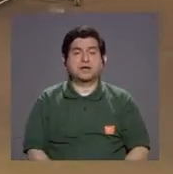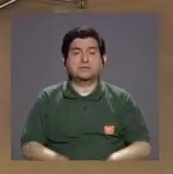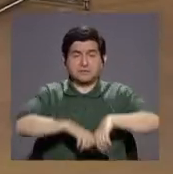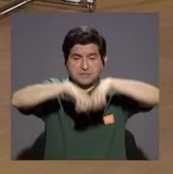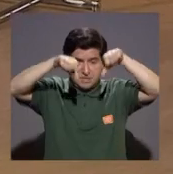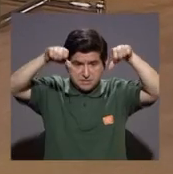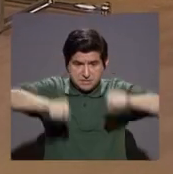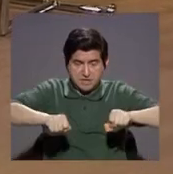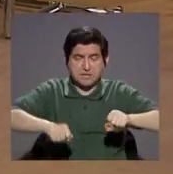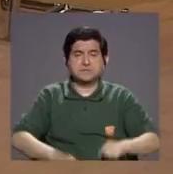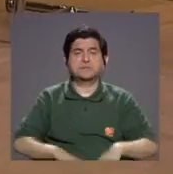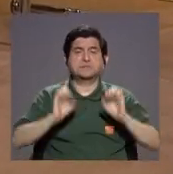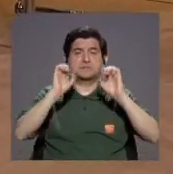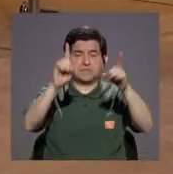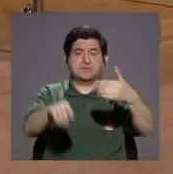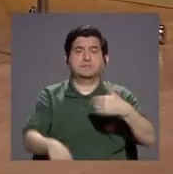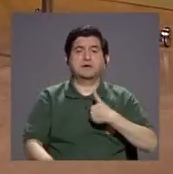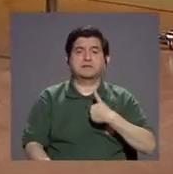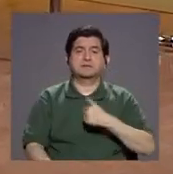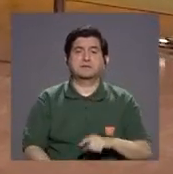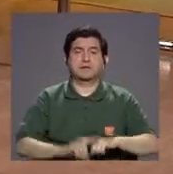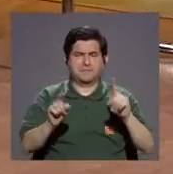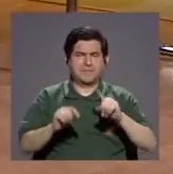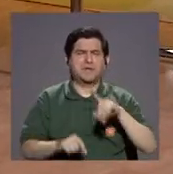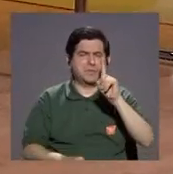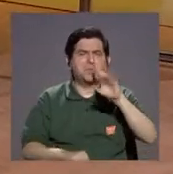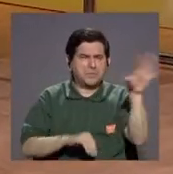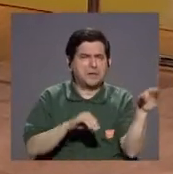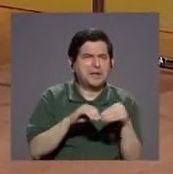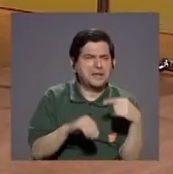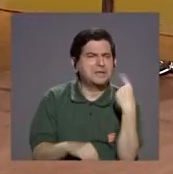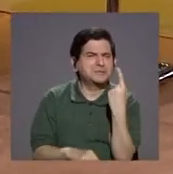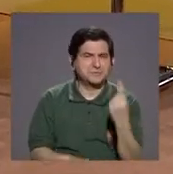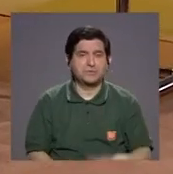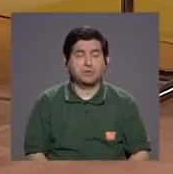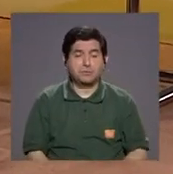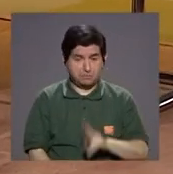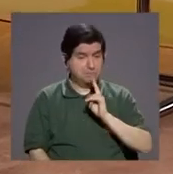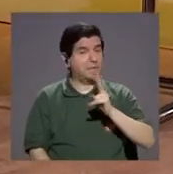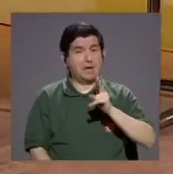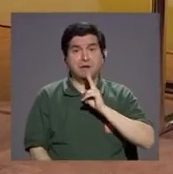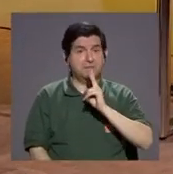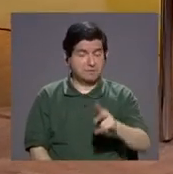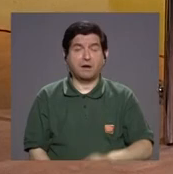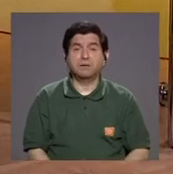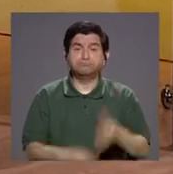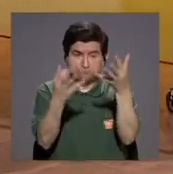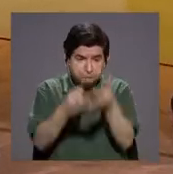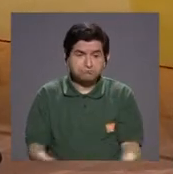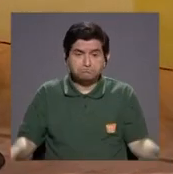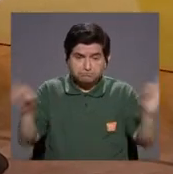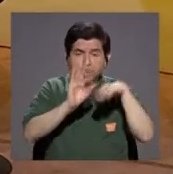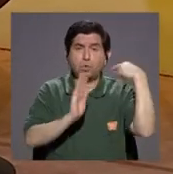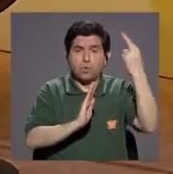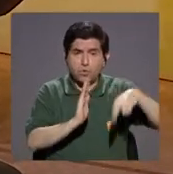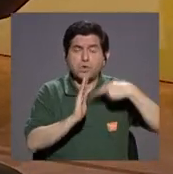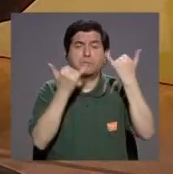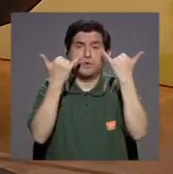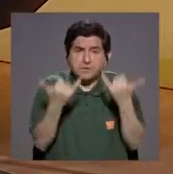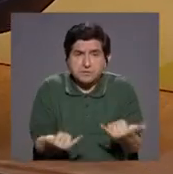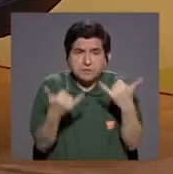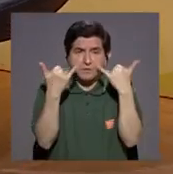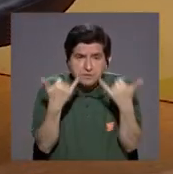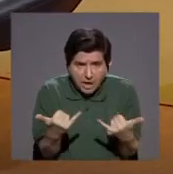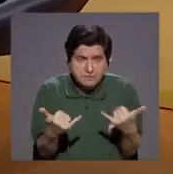sistema educativo pero era un paréntesis mío no pero es muy cierto es importantísimo es el rol hoy en día